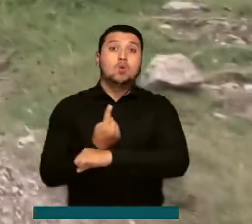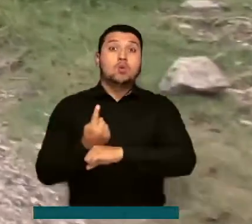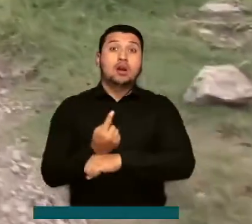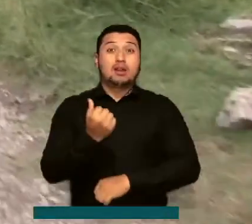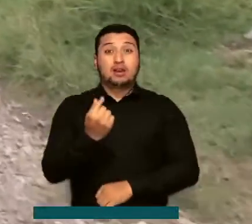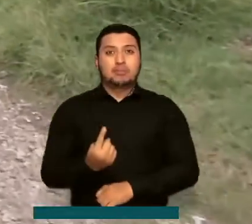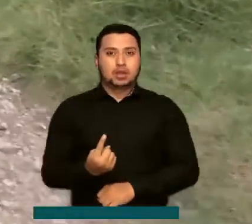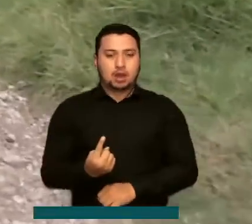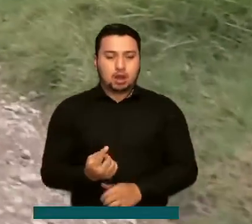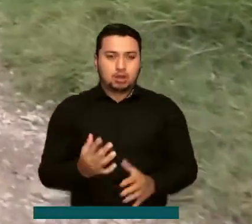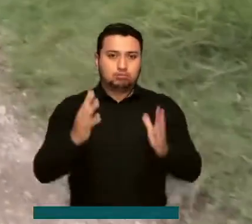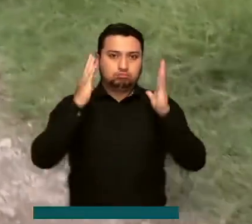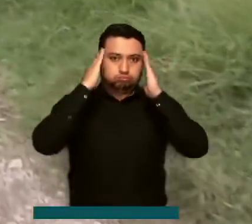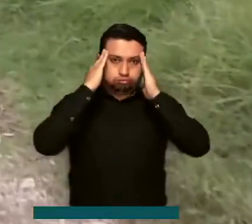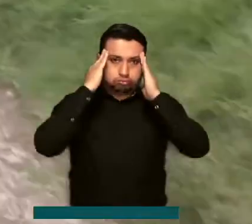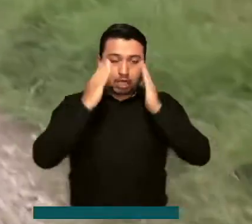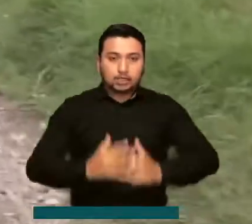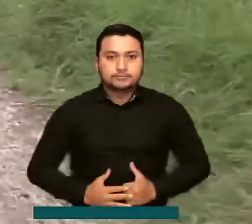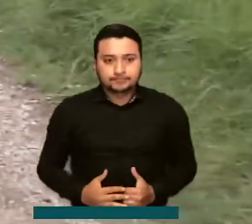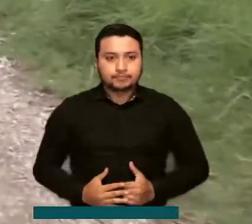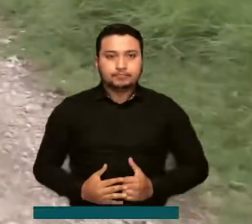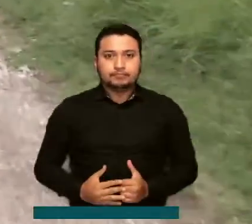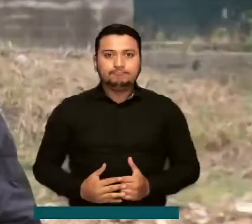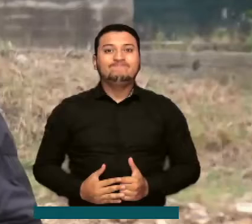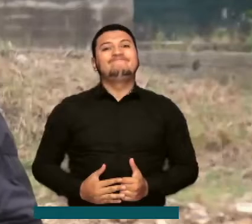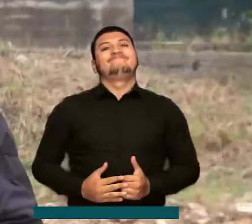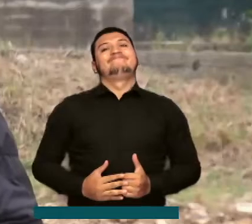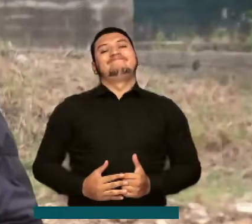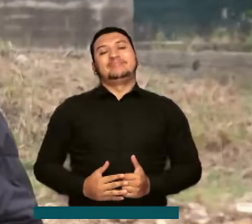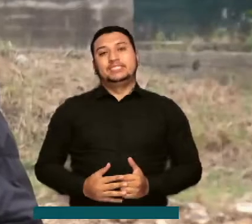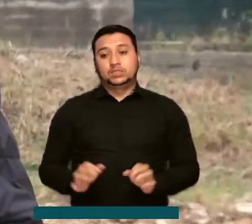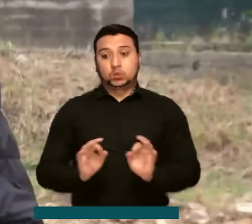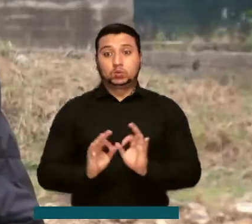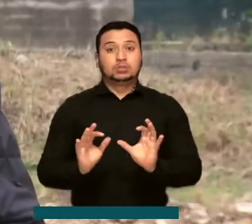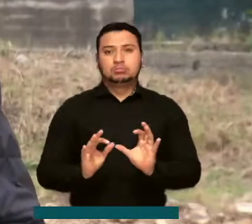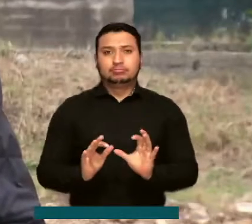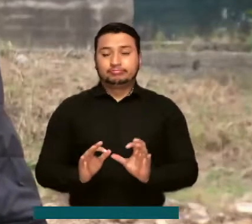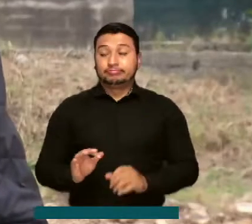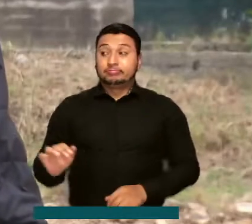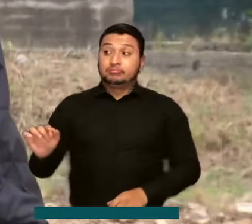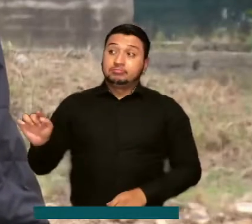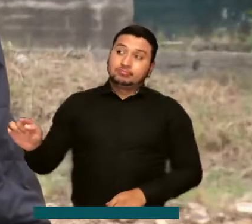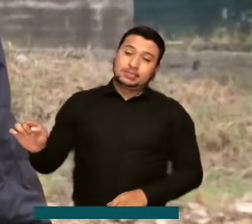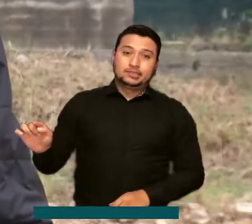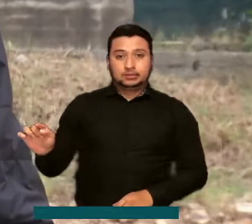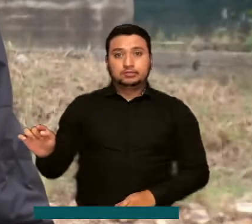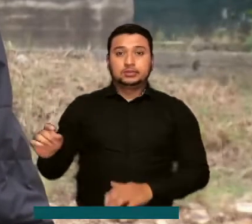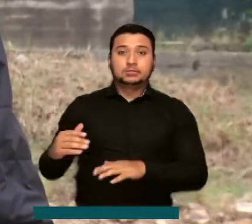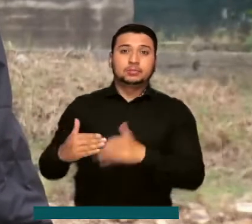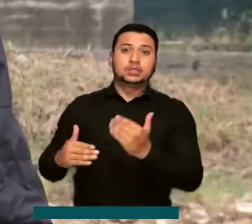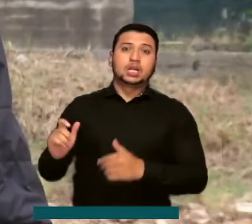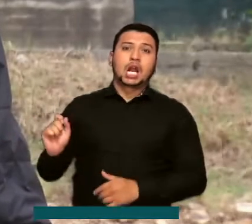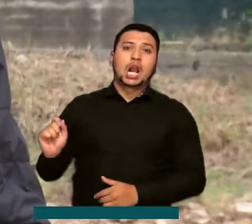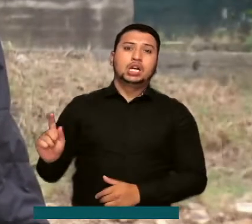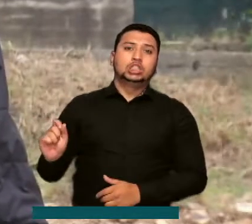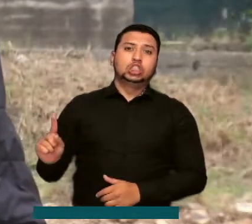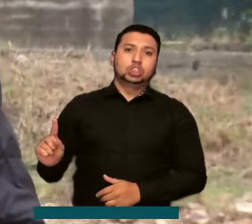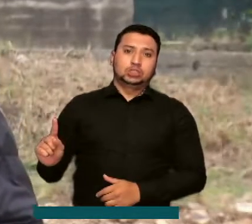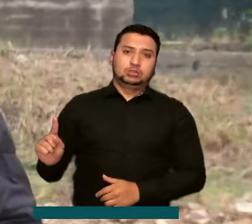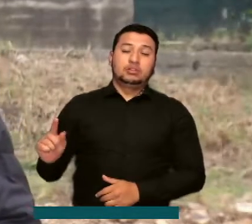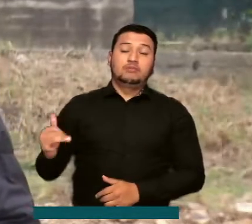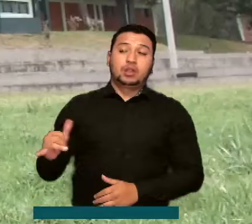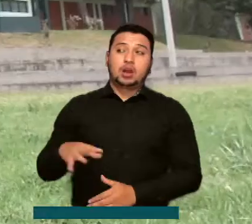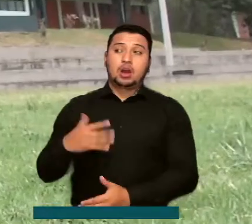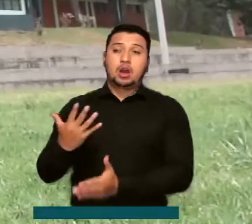allí. La desventaja del otro colegio es que empiezan a las 11, en la jornada de la tarde ya llegan muy tarde,